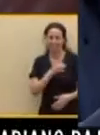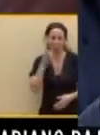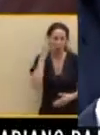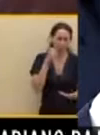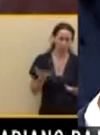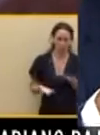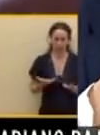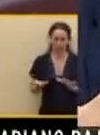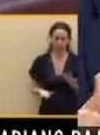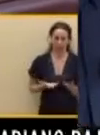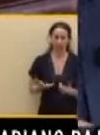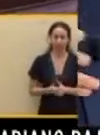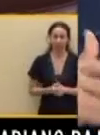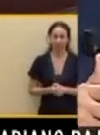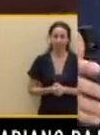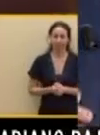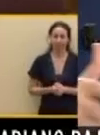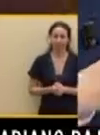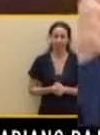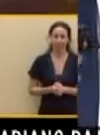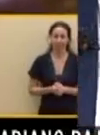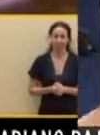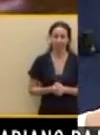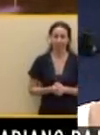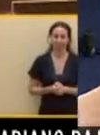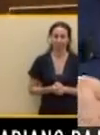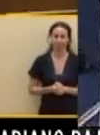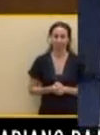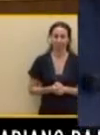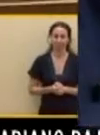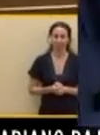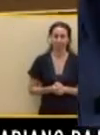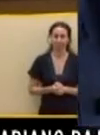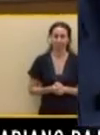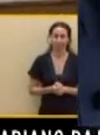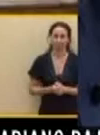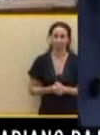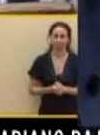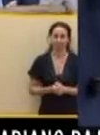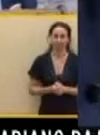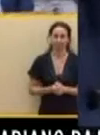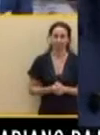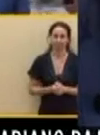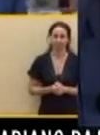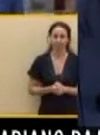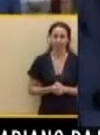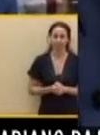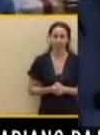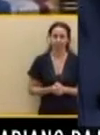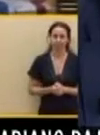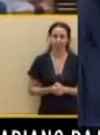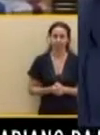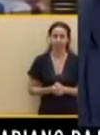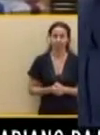la capacidad por iglesias para esto es formarse lo transformarse es verdaderamente portentosa no es una cosa impresionante la capacidad que tiene para decir una cosa